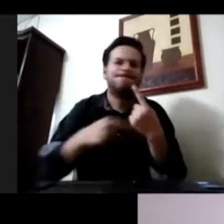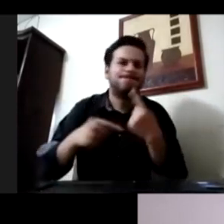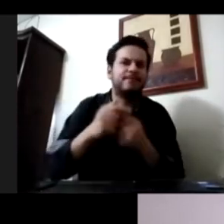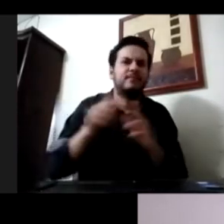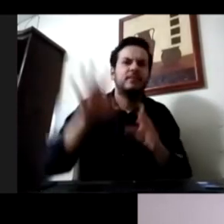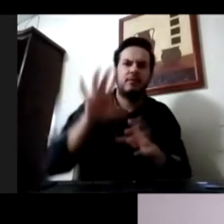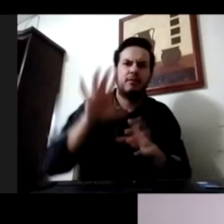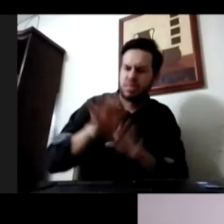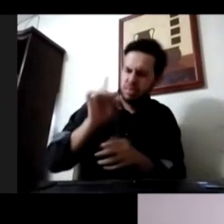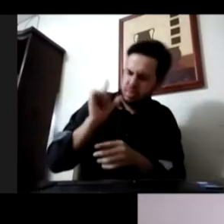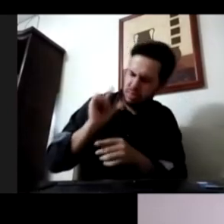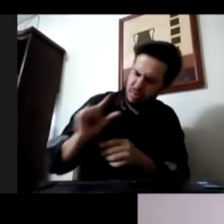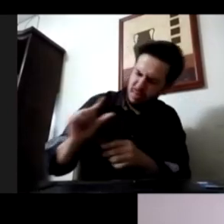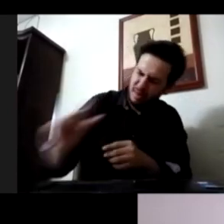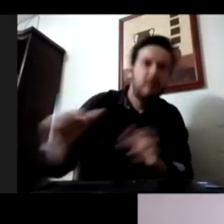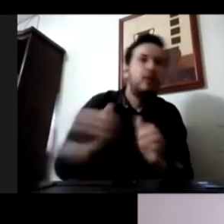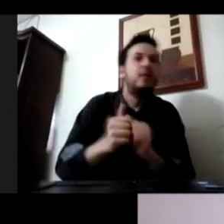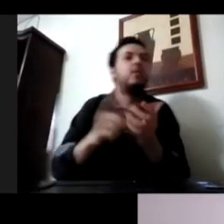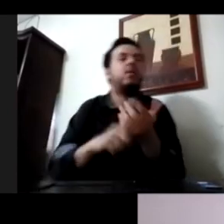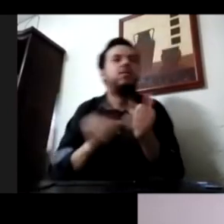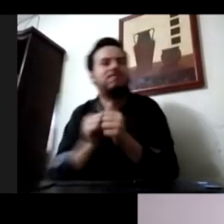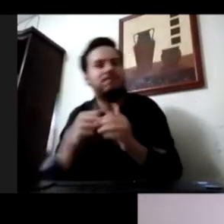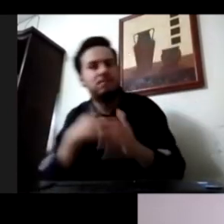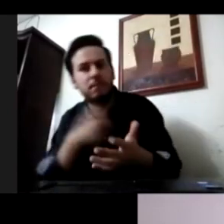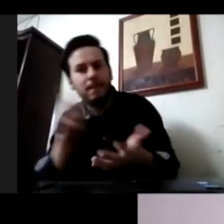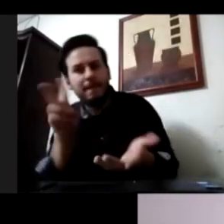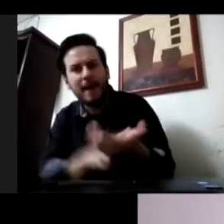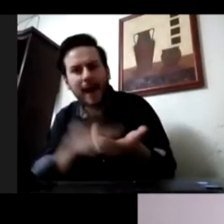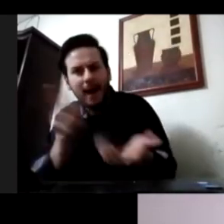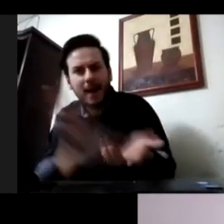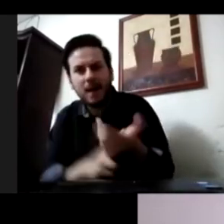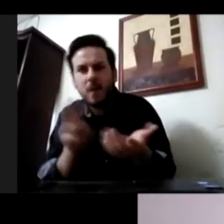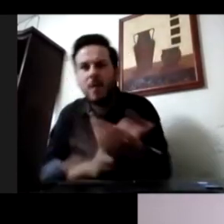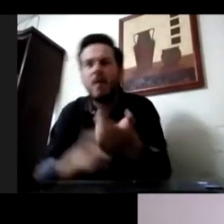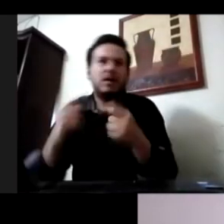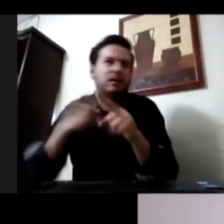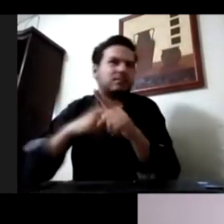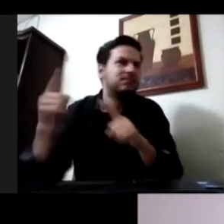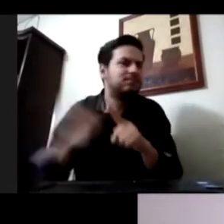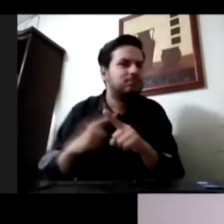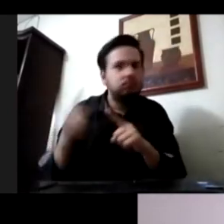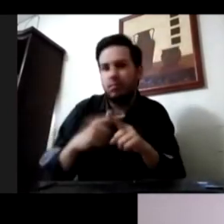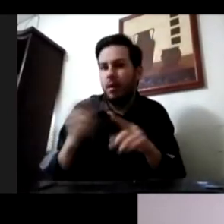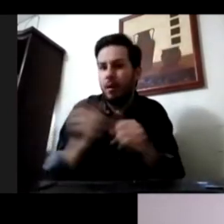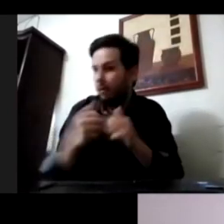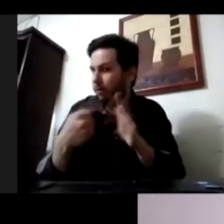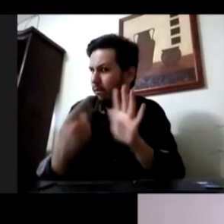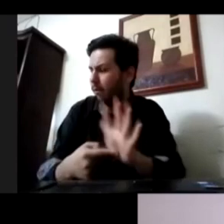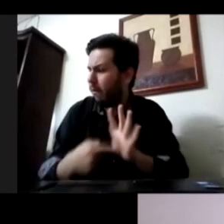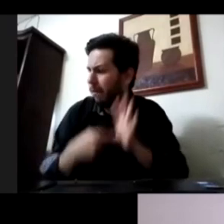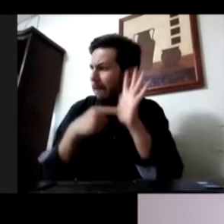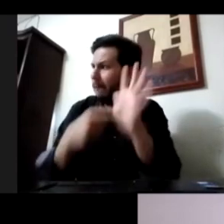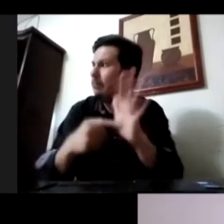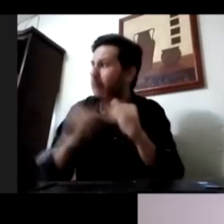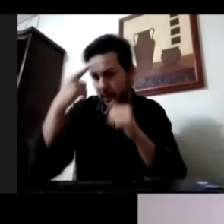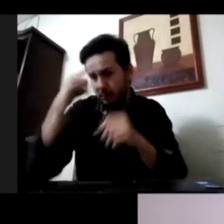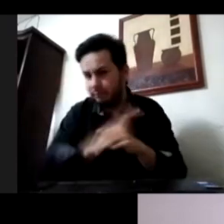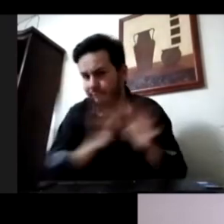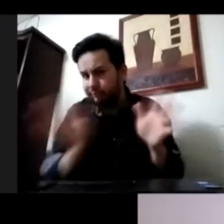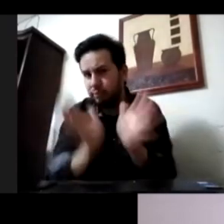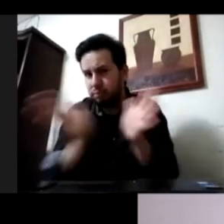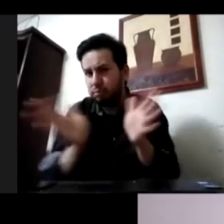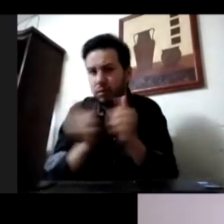minusvaloración o la valoración negativa de grupos humanos completos funge como pretexto para fomentar la